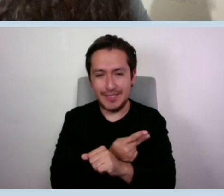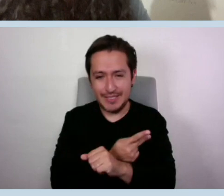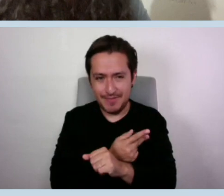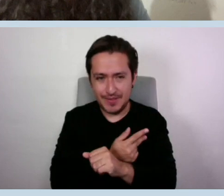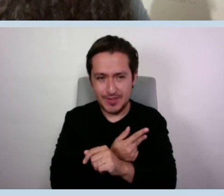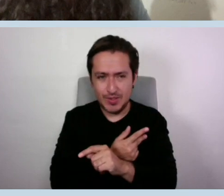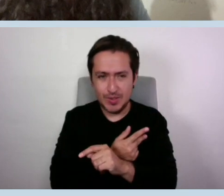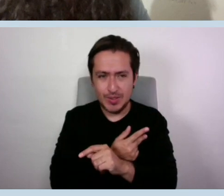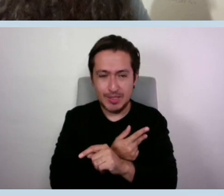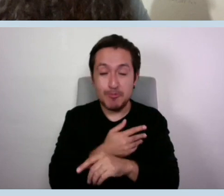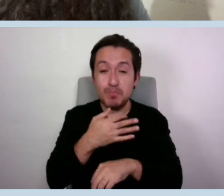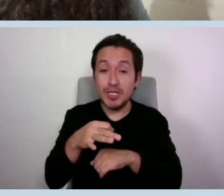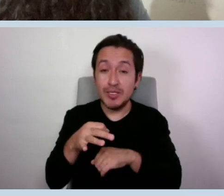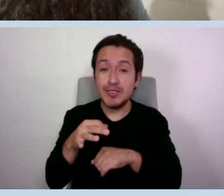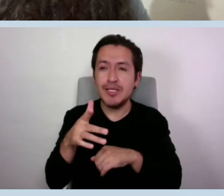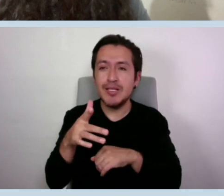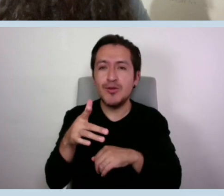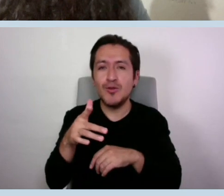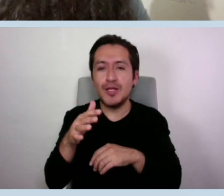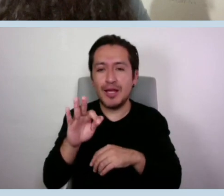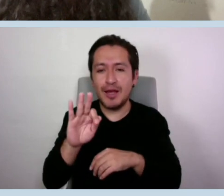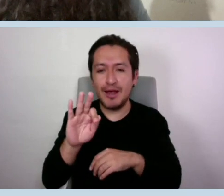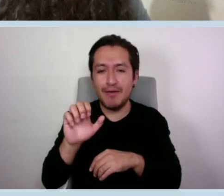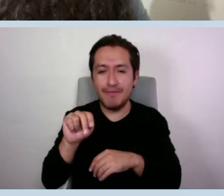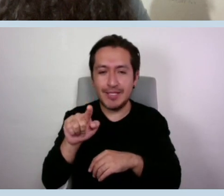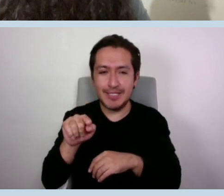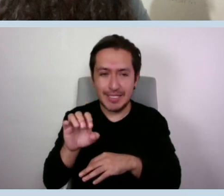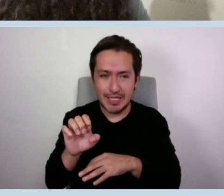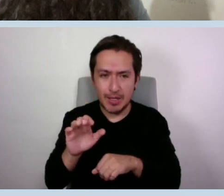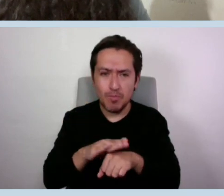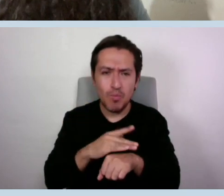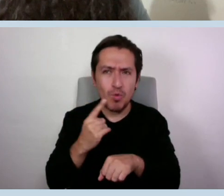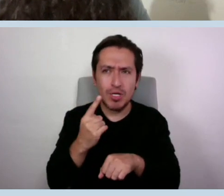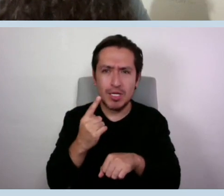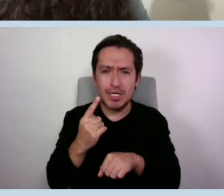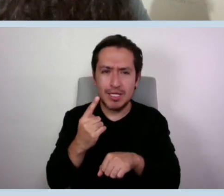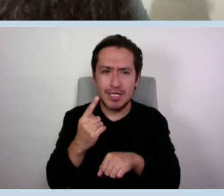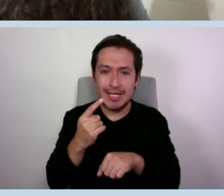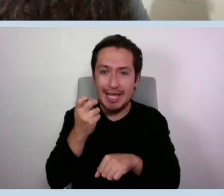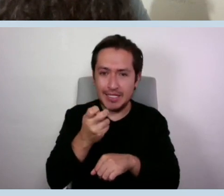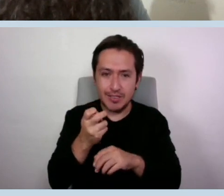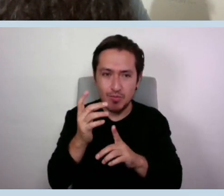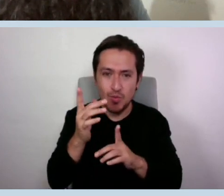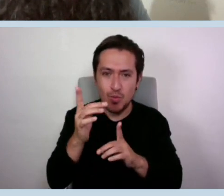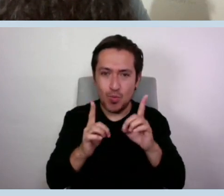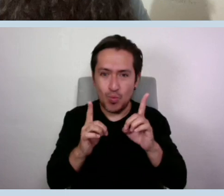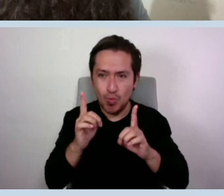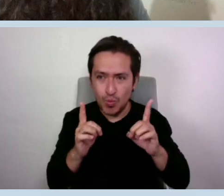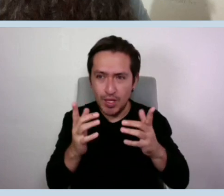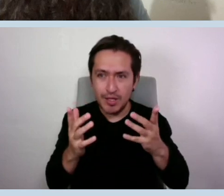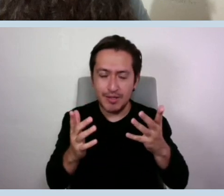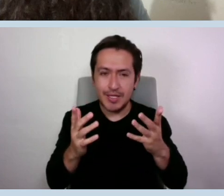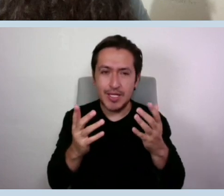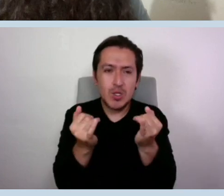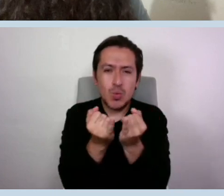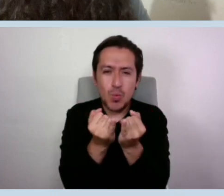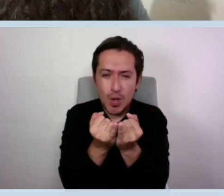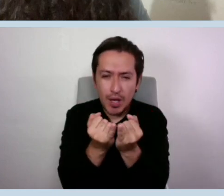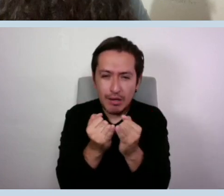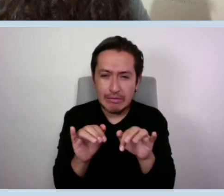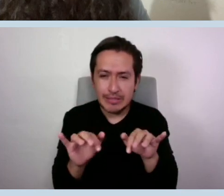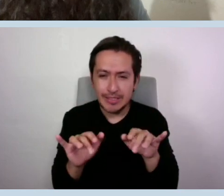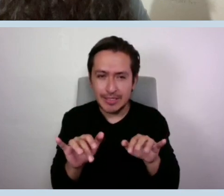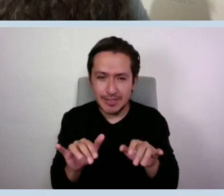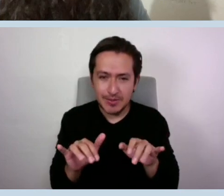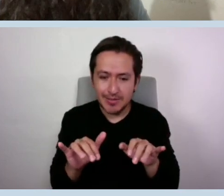con el fanin luego lo dejamos un tiempo porque como parte de esa incertidumbre como eso no también la escritura